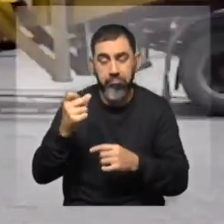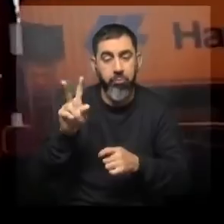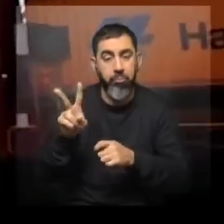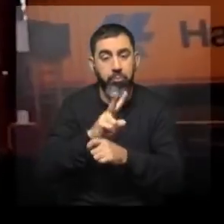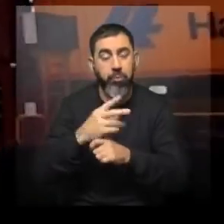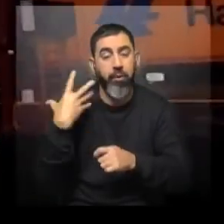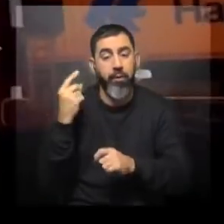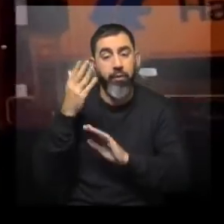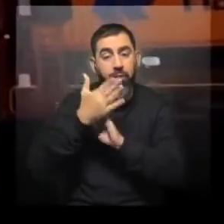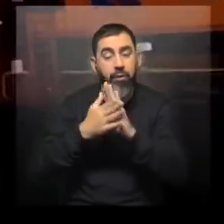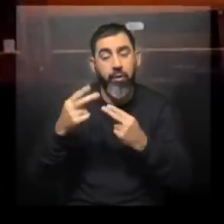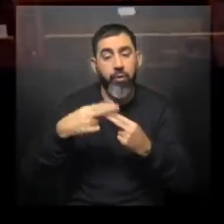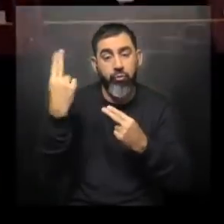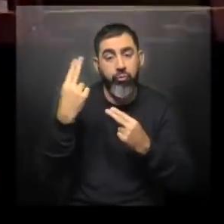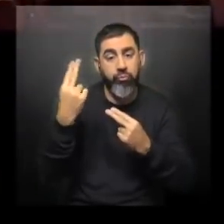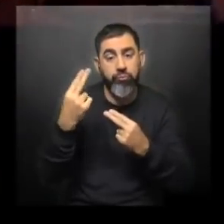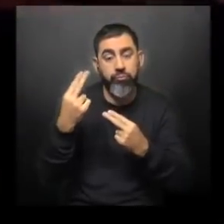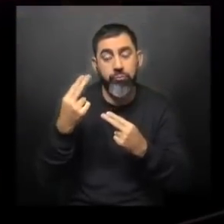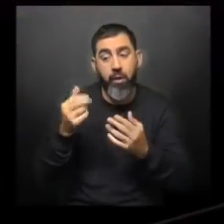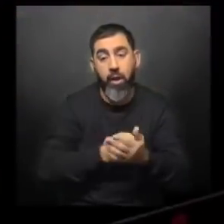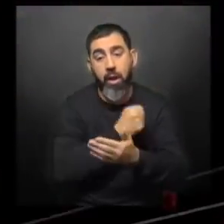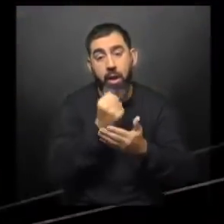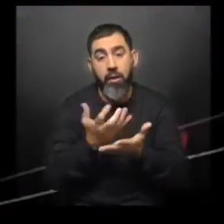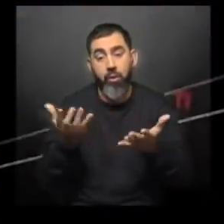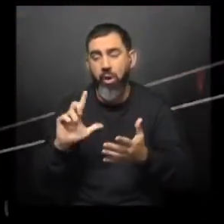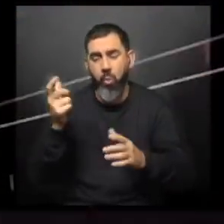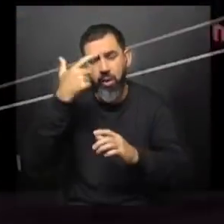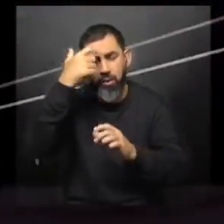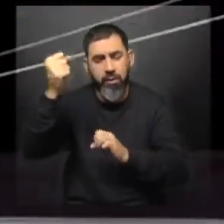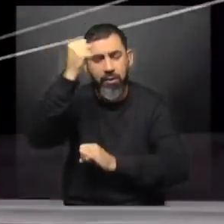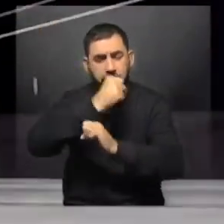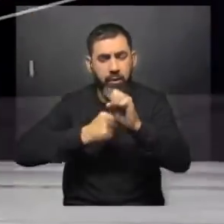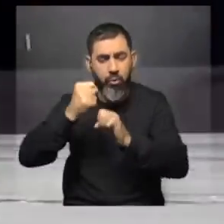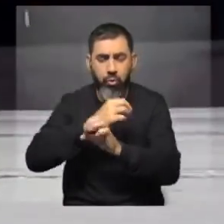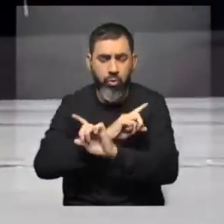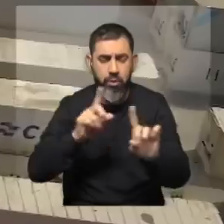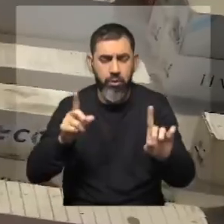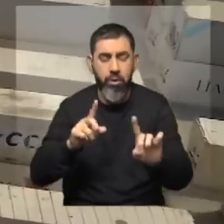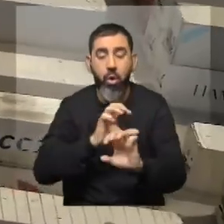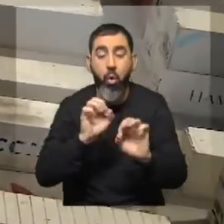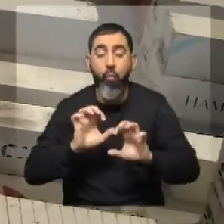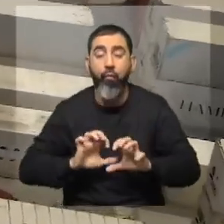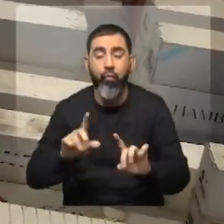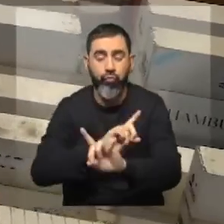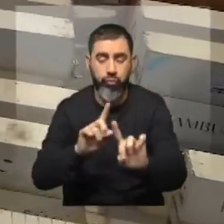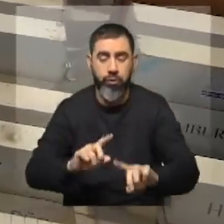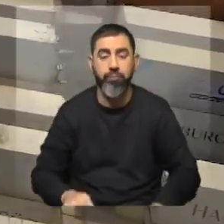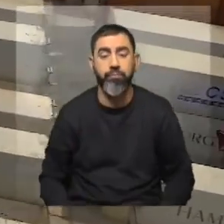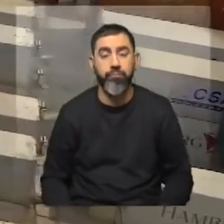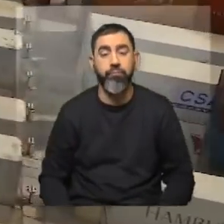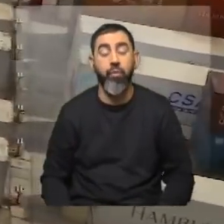por la dirección Nacional de aduanas la cual a la fecha carece de tecnologías idóneas y recursos humanos suficientes